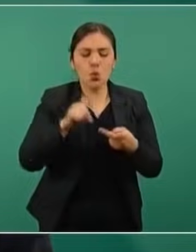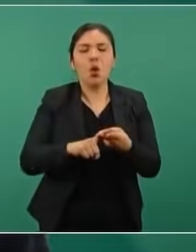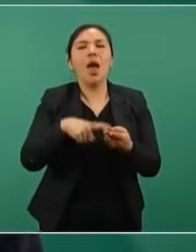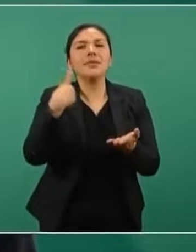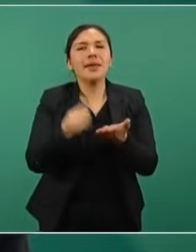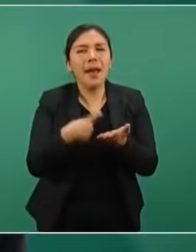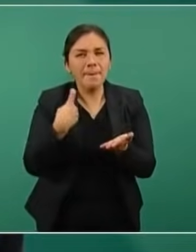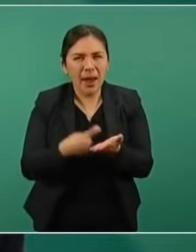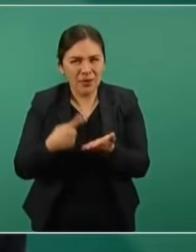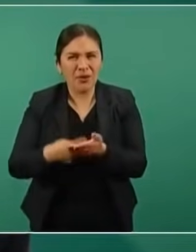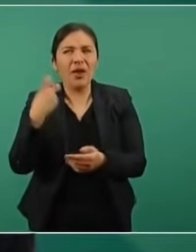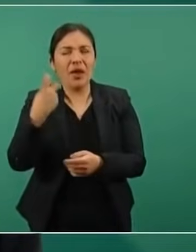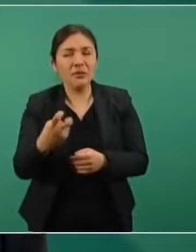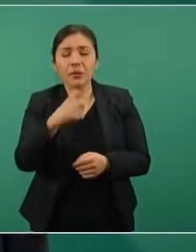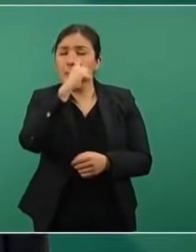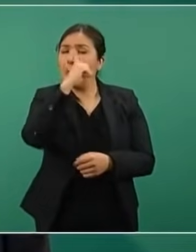esto